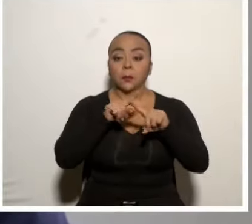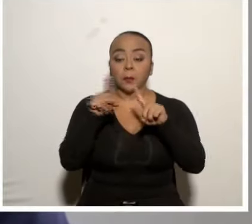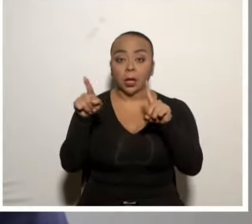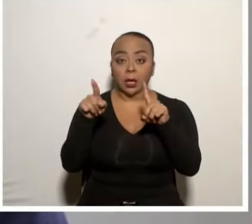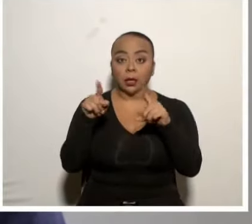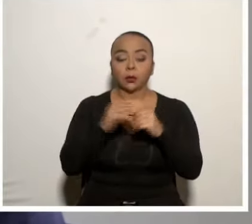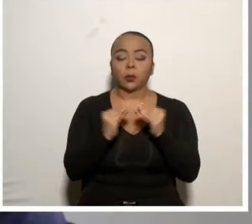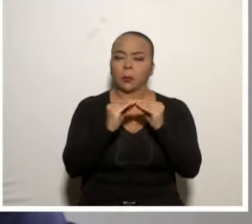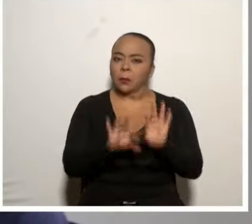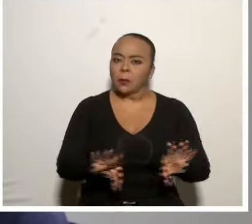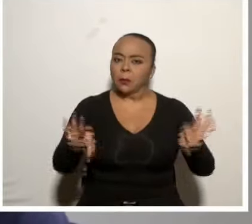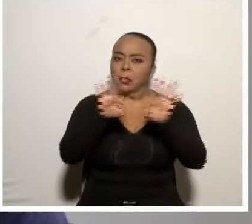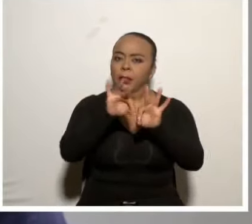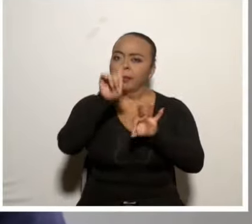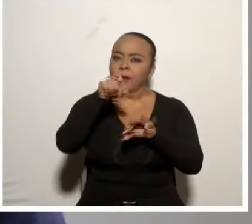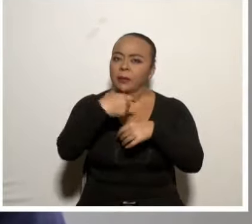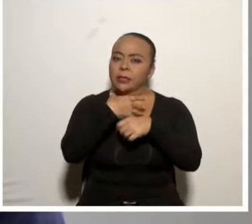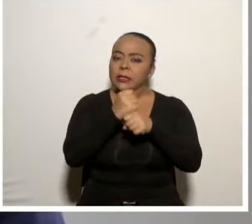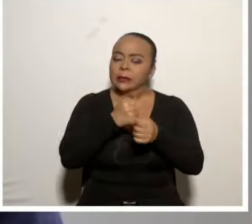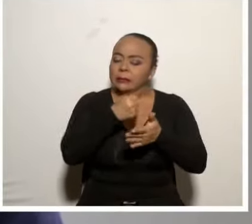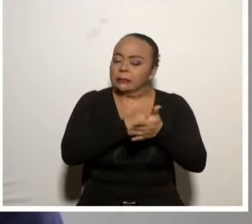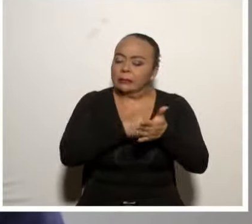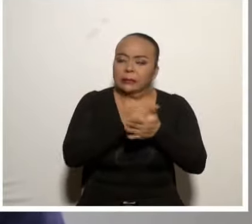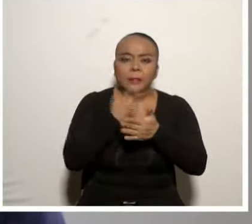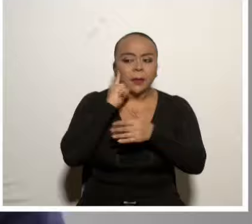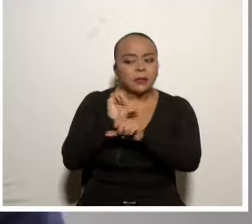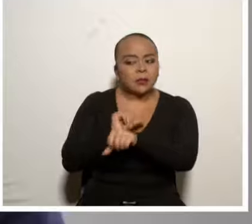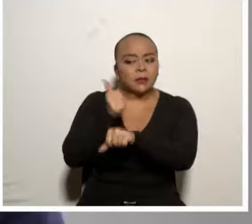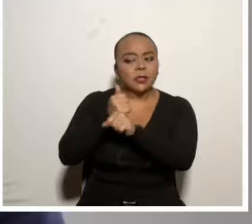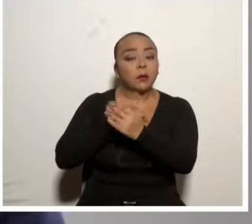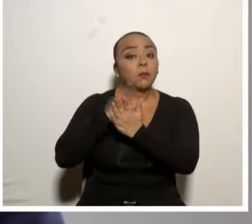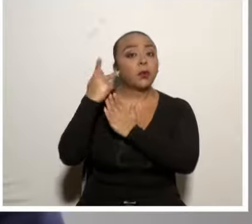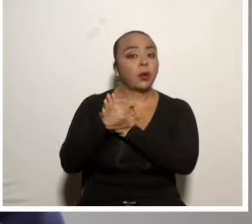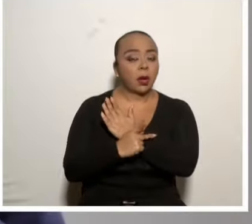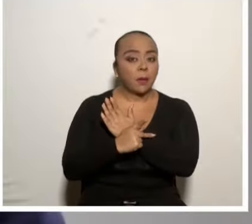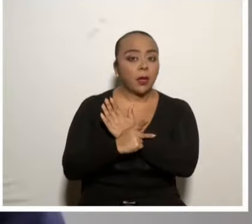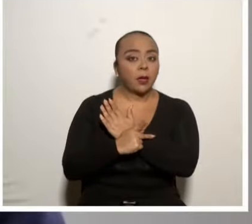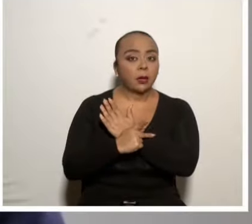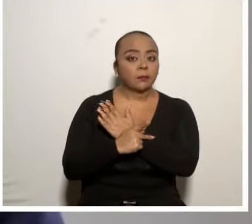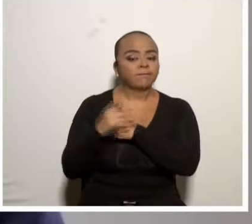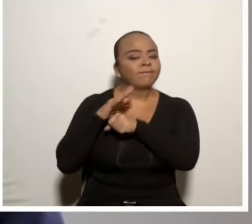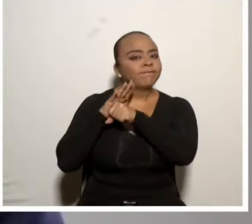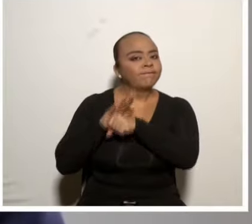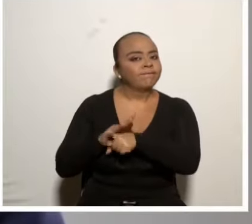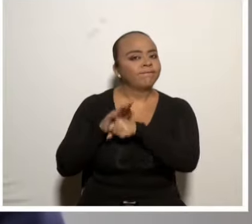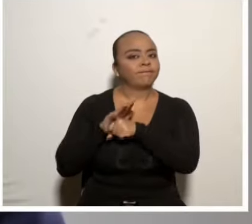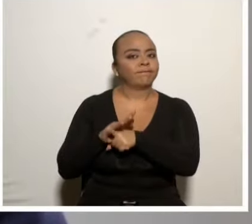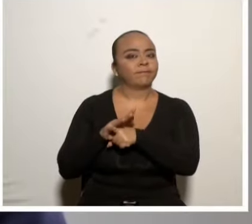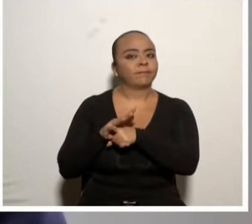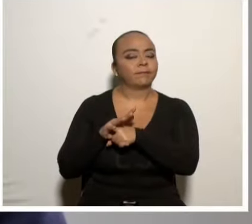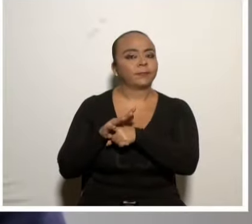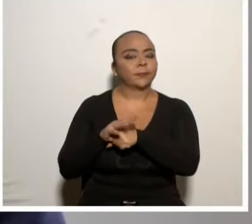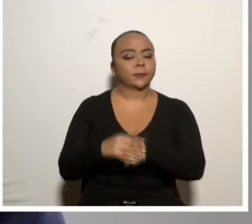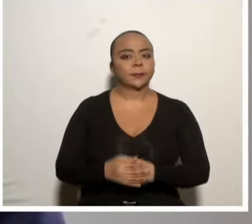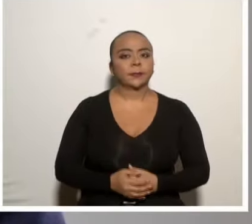todo debemos hacer un gran esfuerzo para establecer un programa de represión